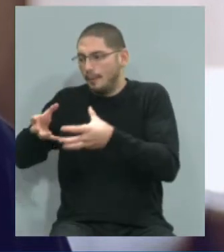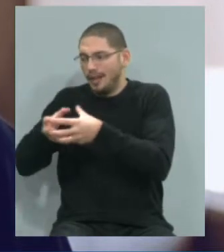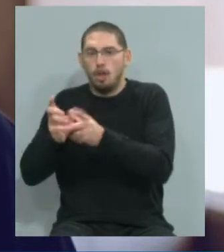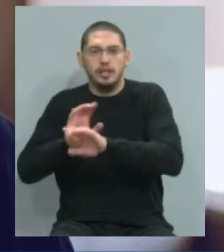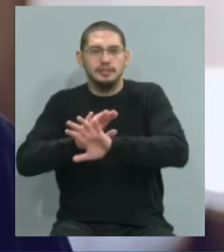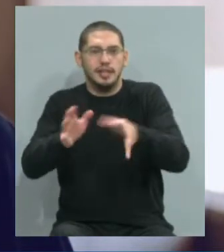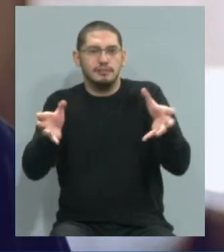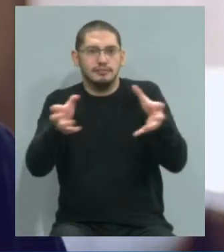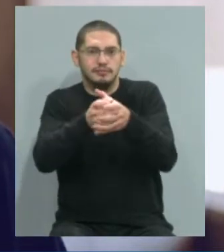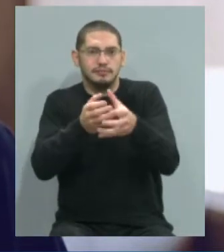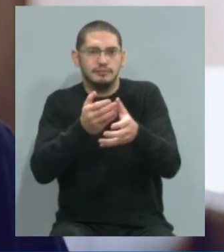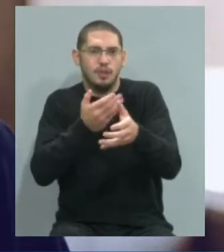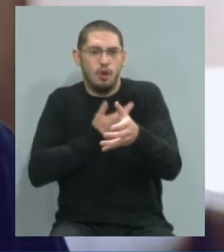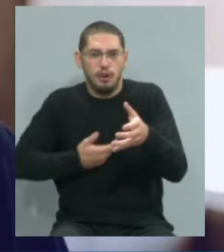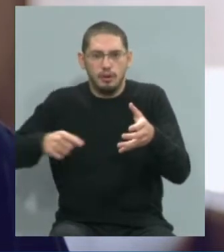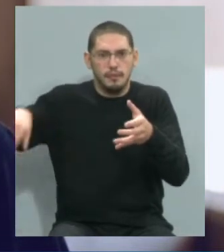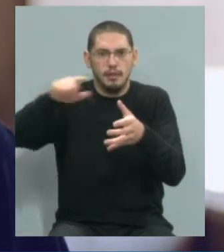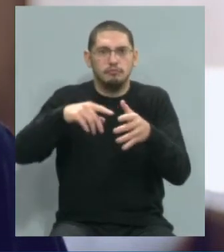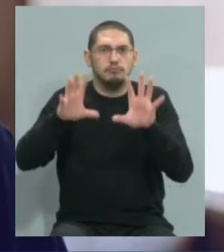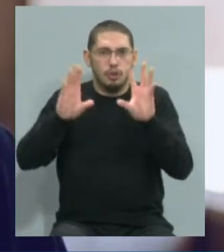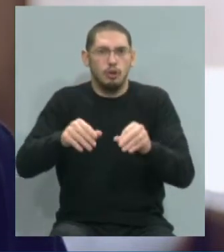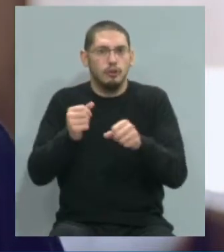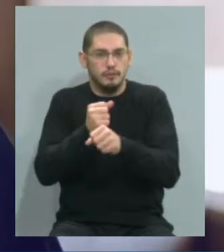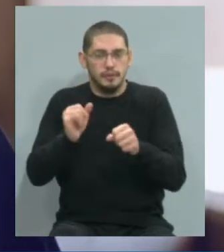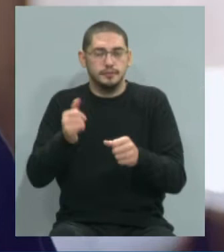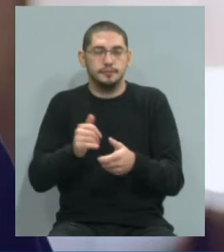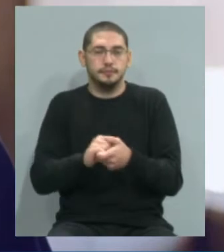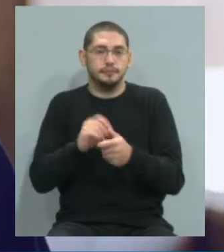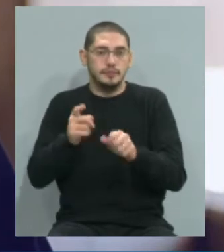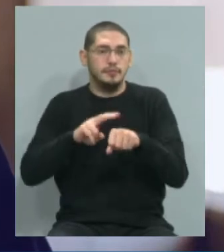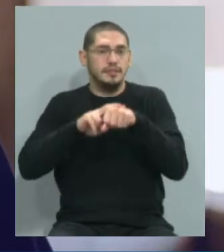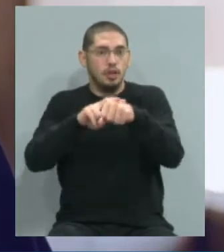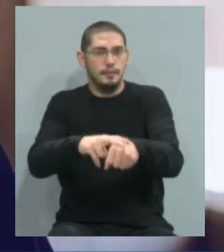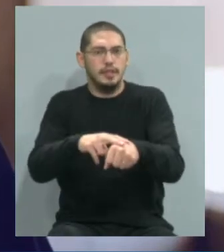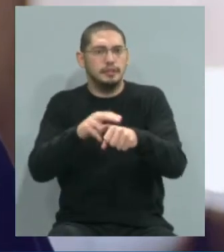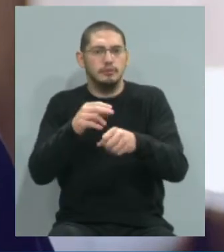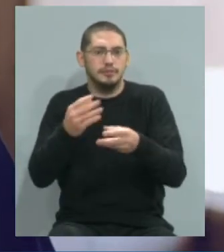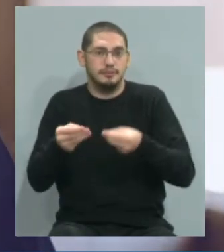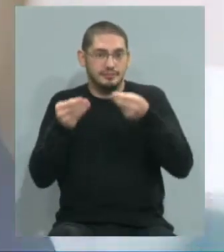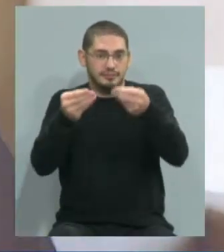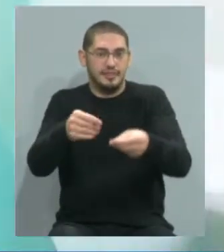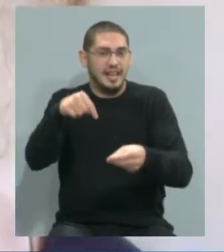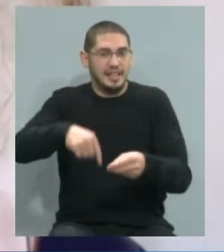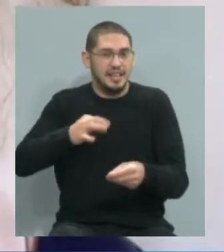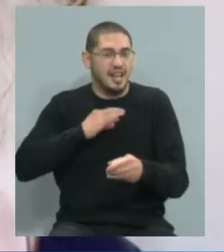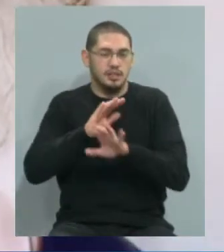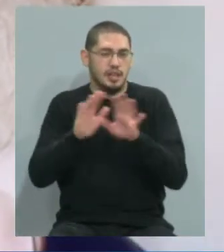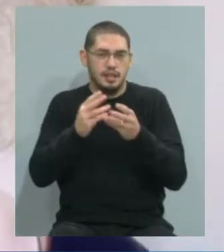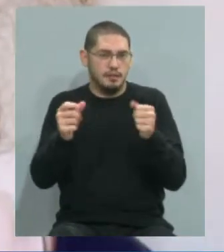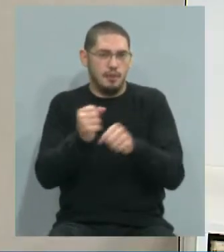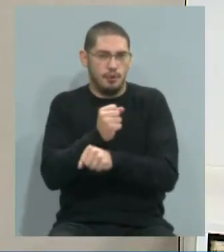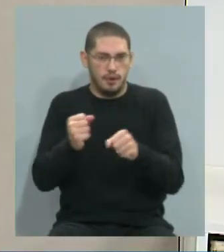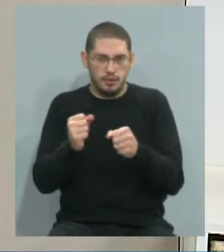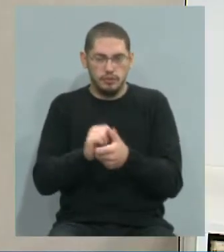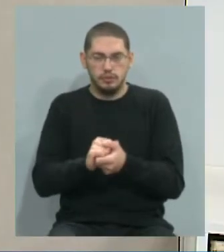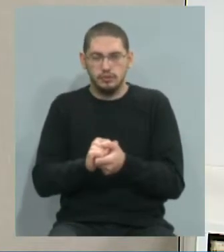se marcha a la conferencia general de noviembre de este año, donde la recomendación debería quedar aprobada. Ah, bien. Es un